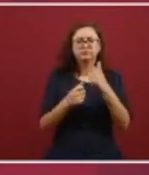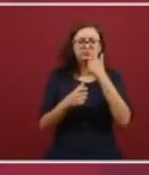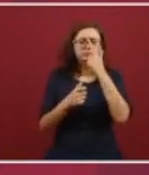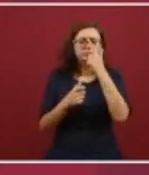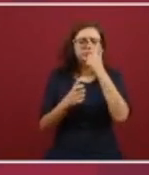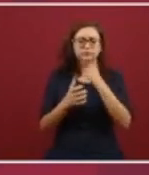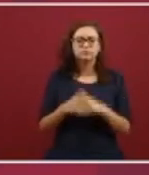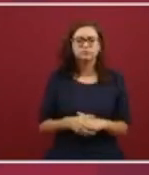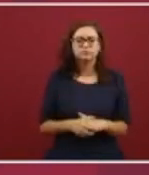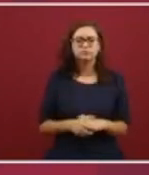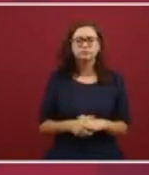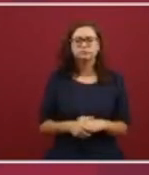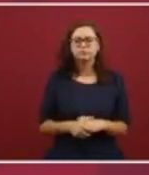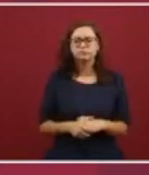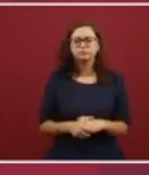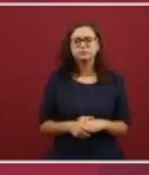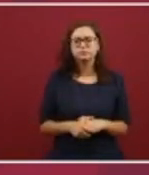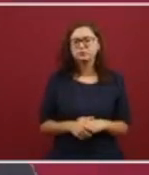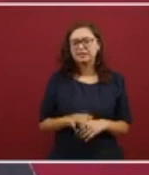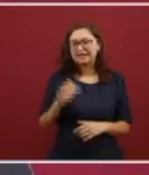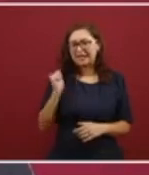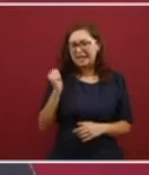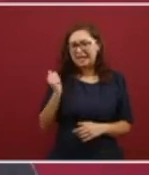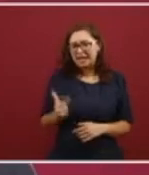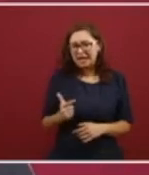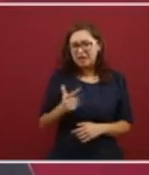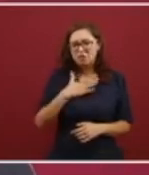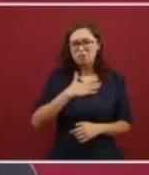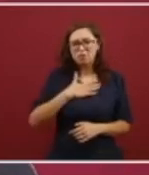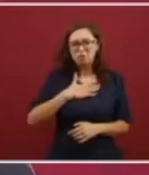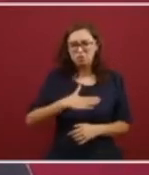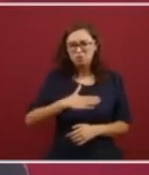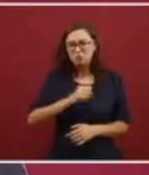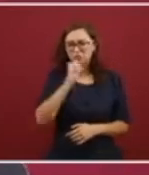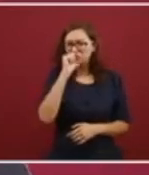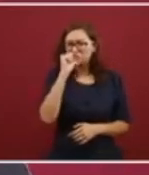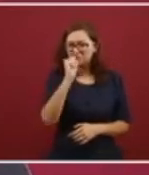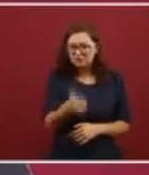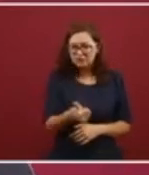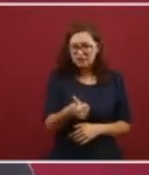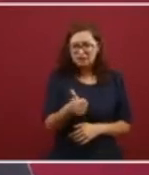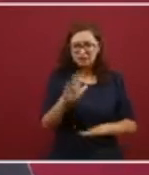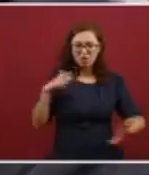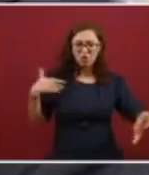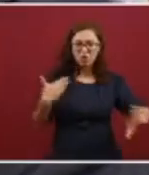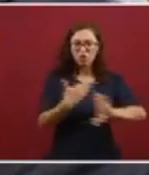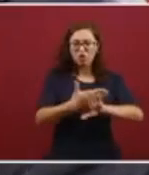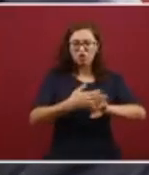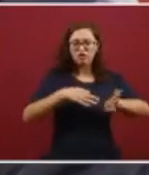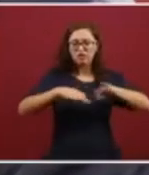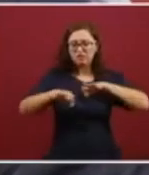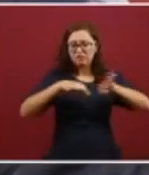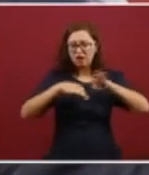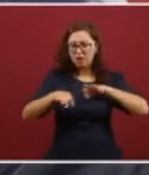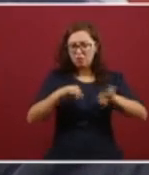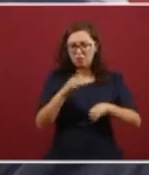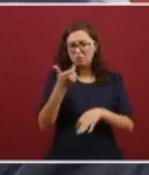Donde se haya cometido una injusticia a un trabajador que no se le liquidó,